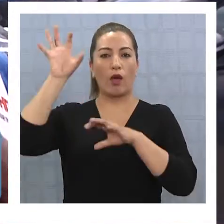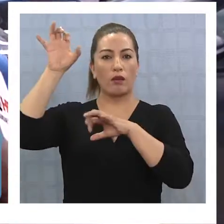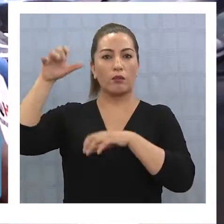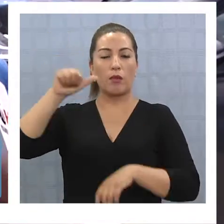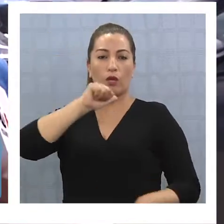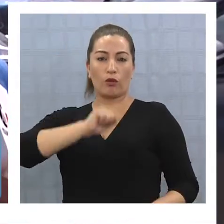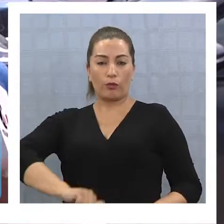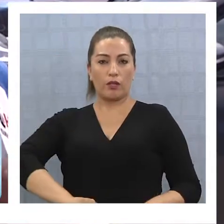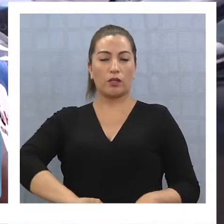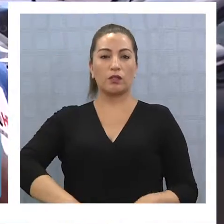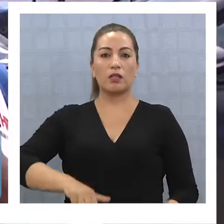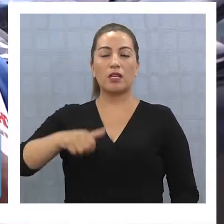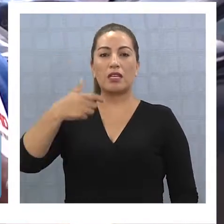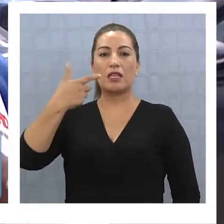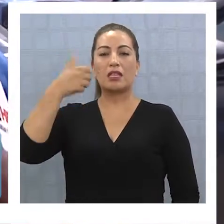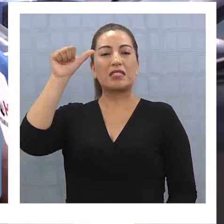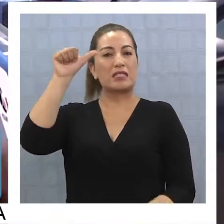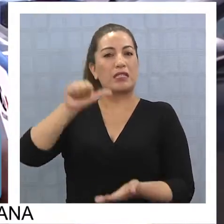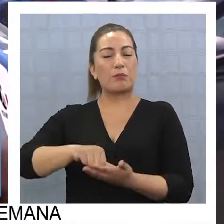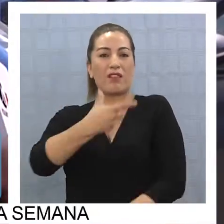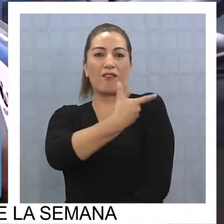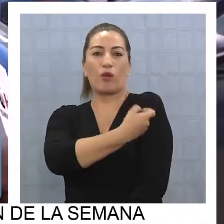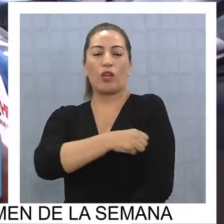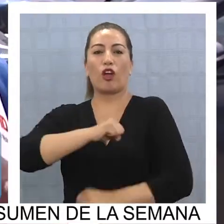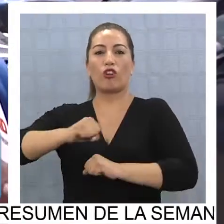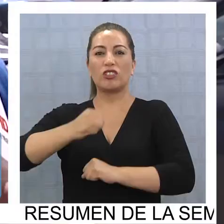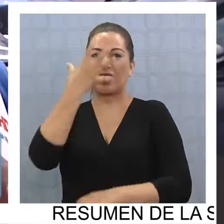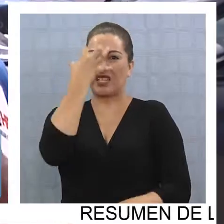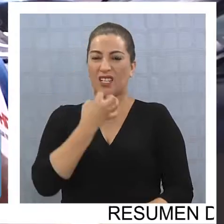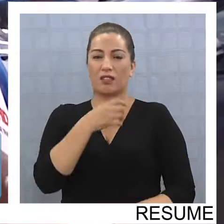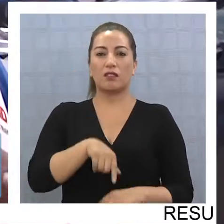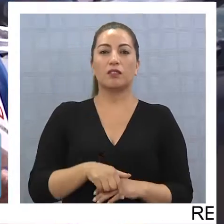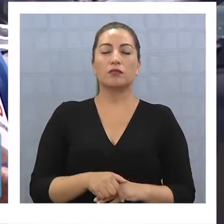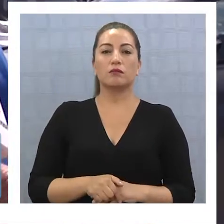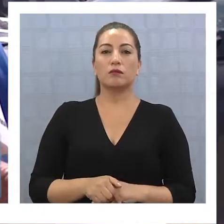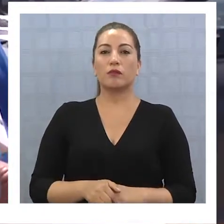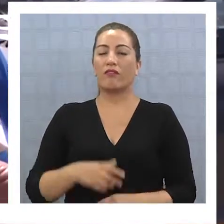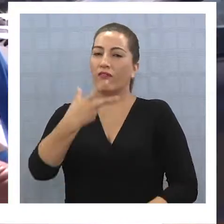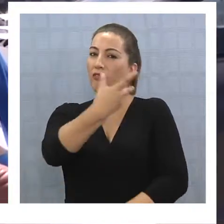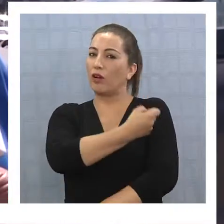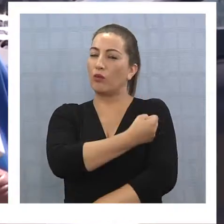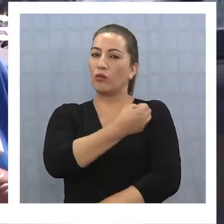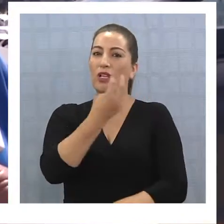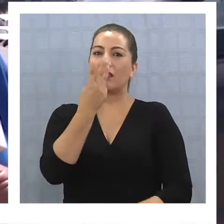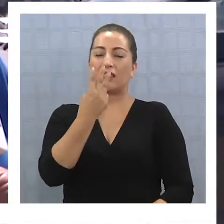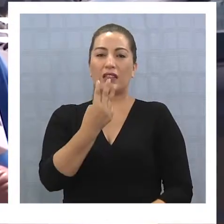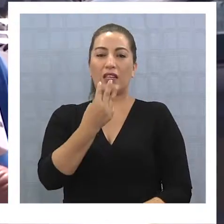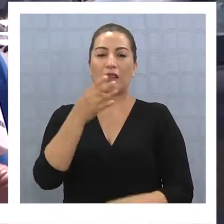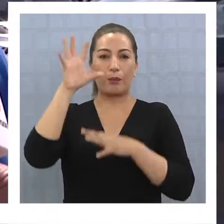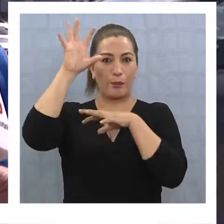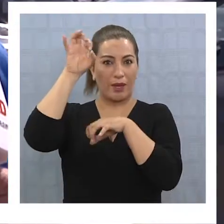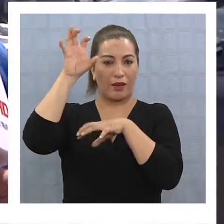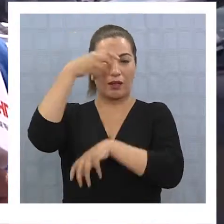de 6.000 vacunas antirrábicas, vacunas óctuples, vacunas triple felinas,